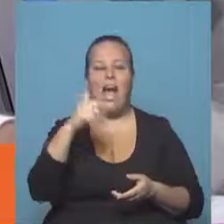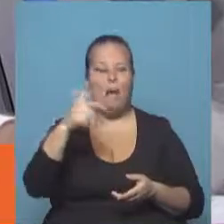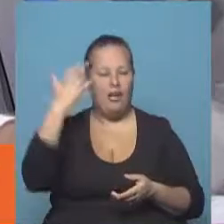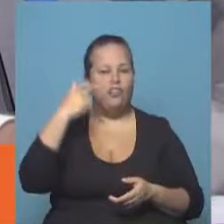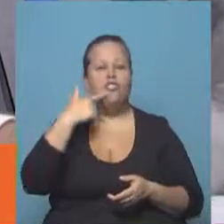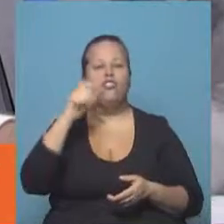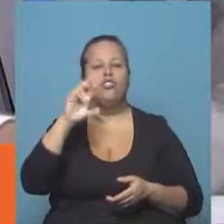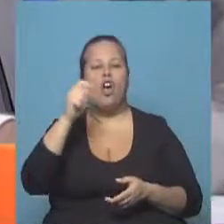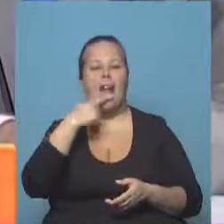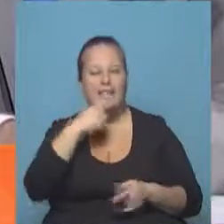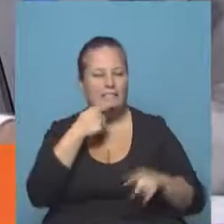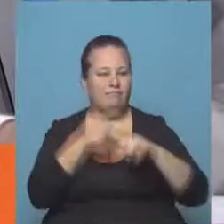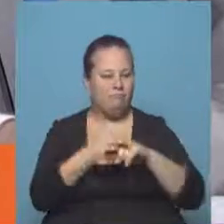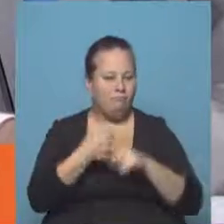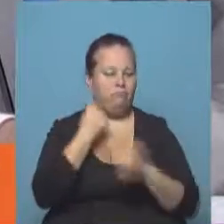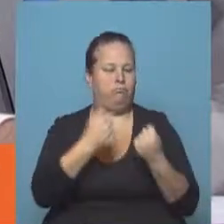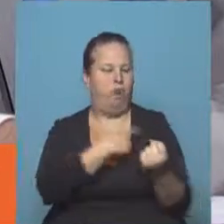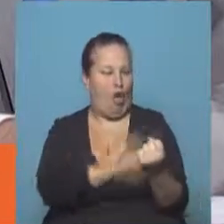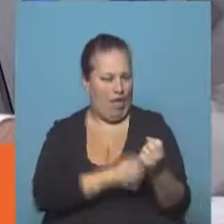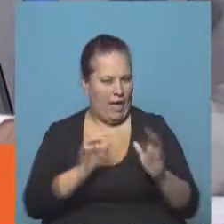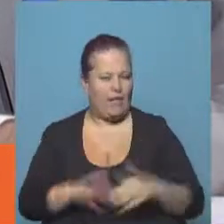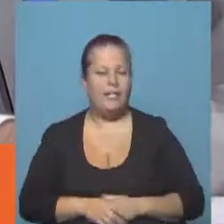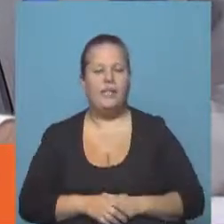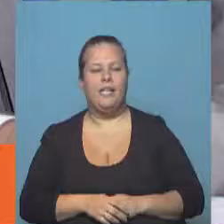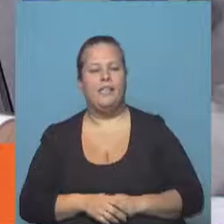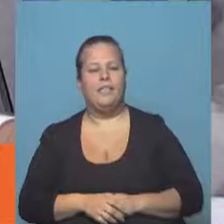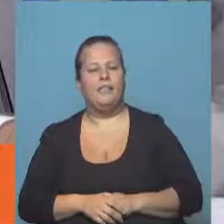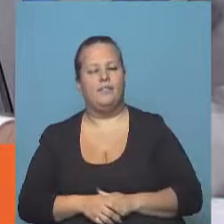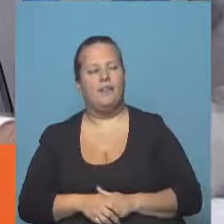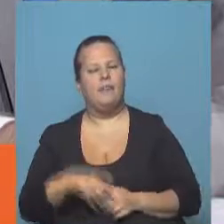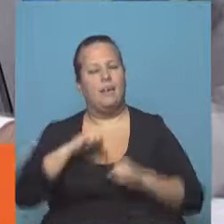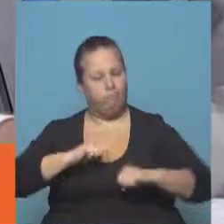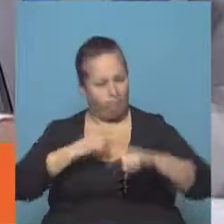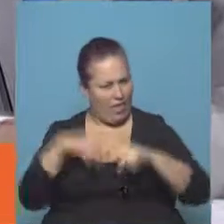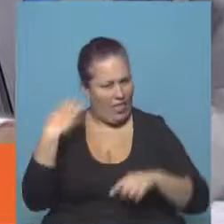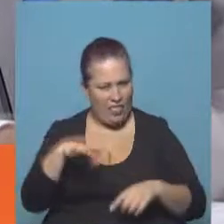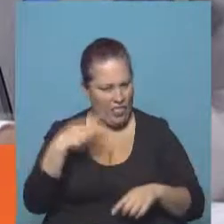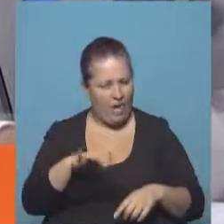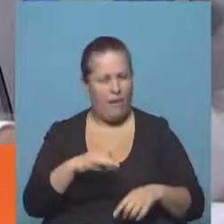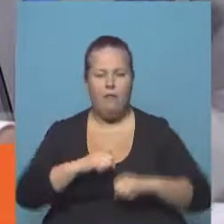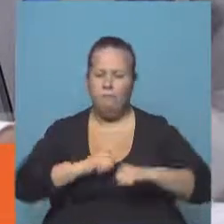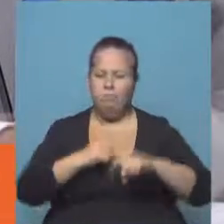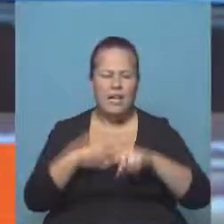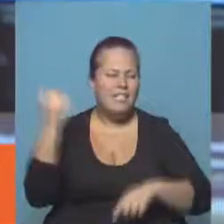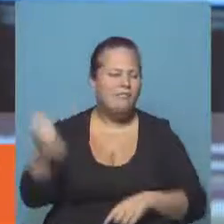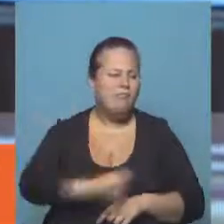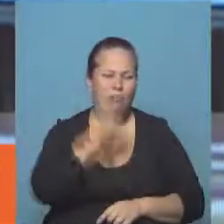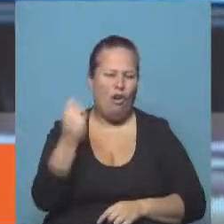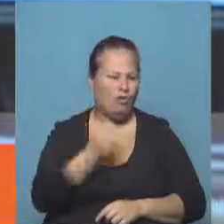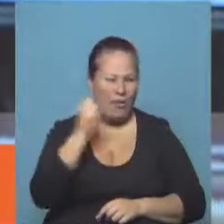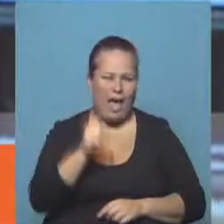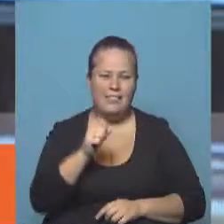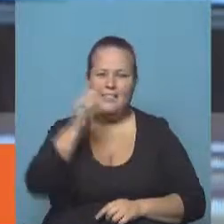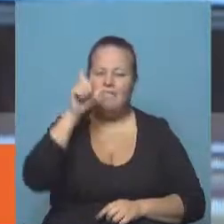a Sócrates, que se enfrentaba a ese poder presuntuoso. Elisa tiene que estar. Elisa es imprescindible, es